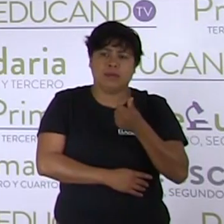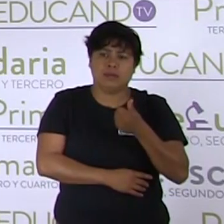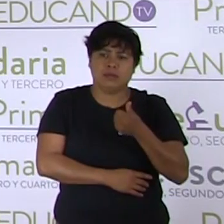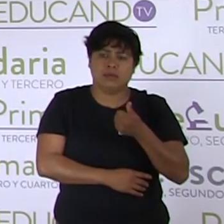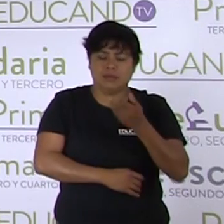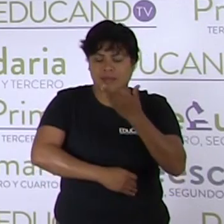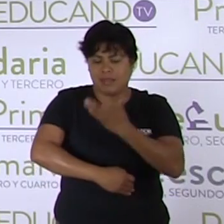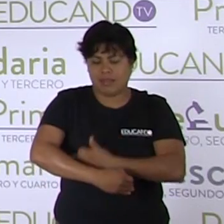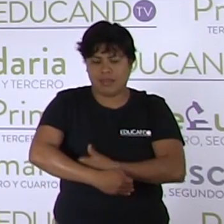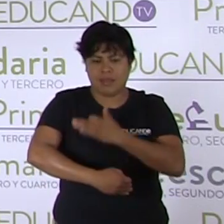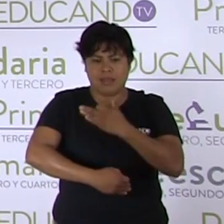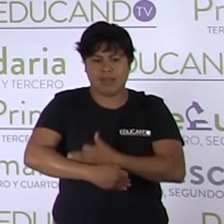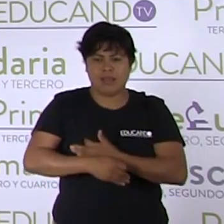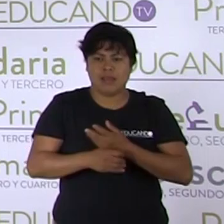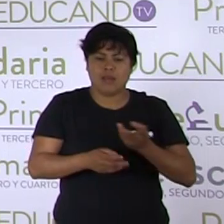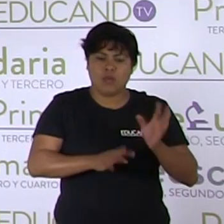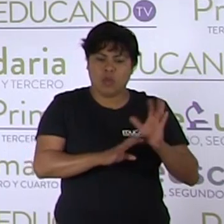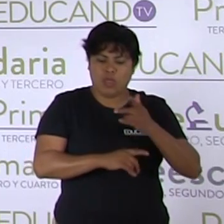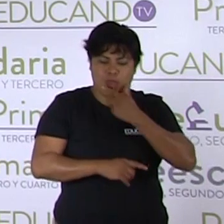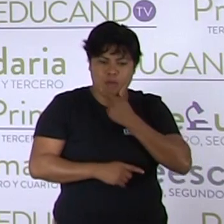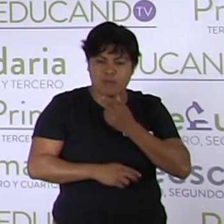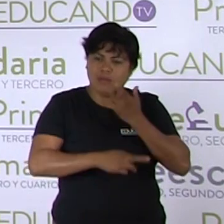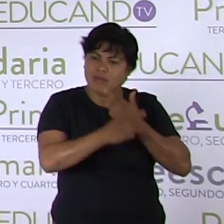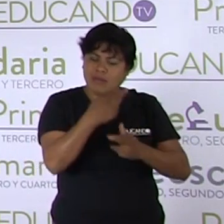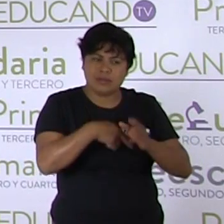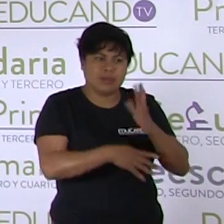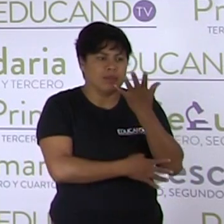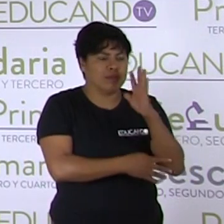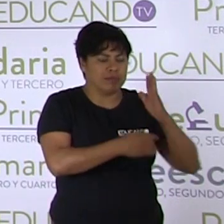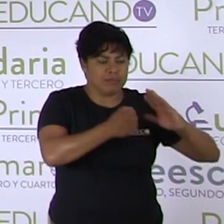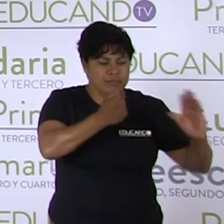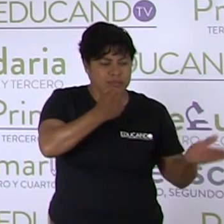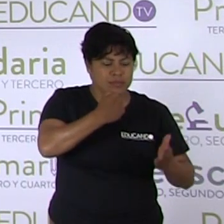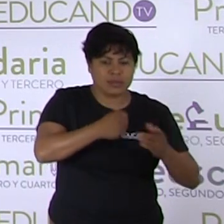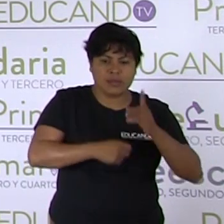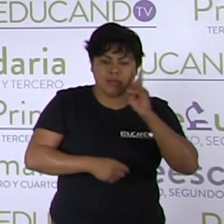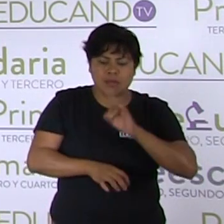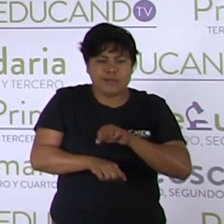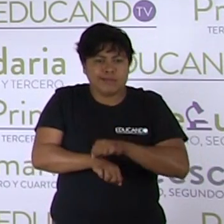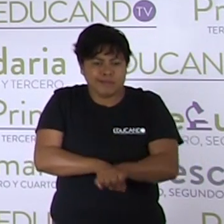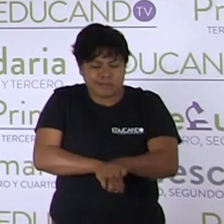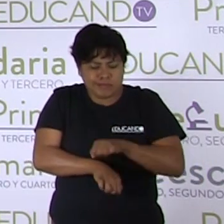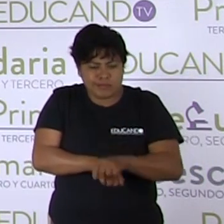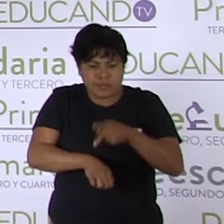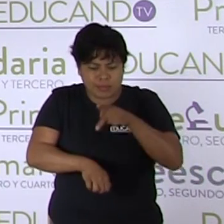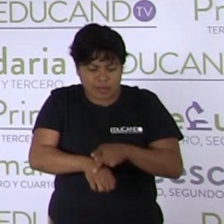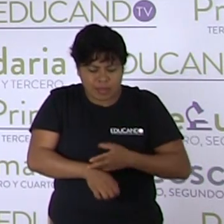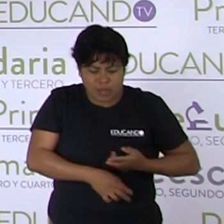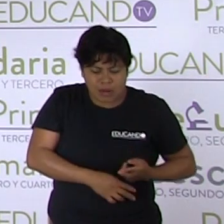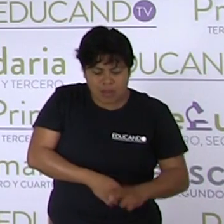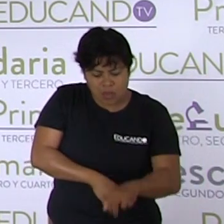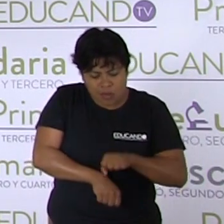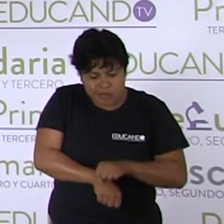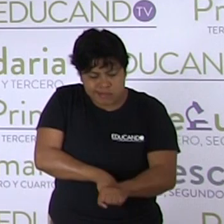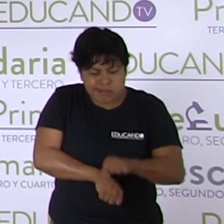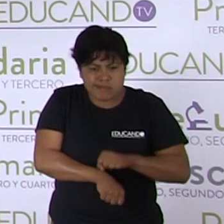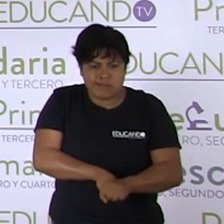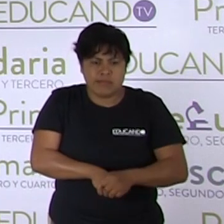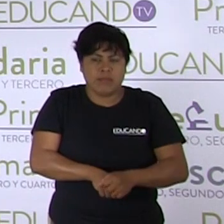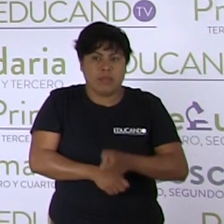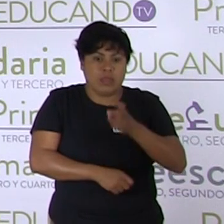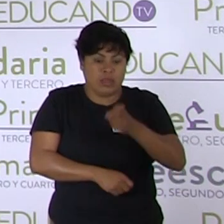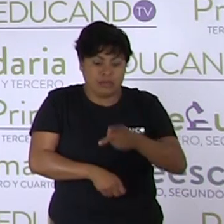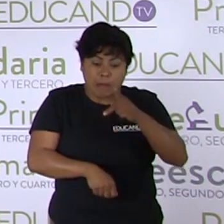una tarde en que regresaba de la milpa. Estaba la Eugenia lavando ropa en las piedras del río,